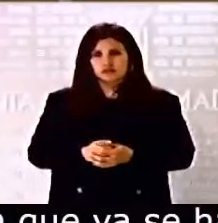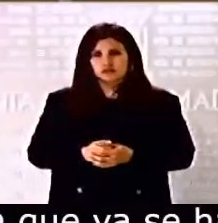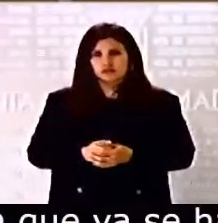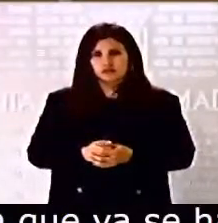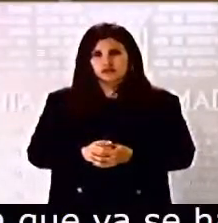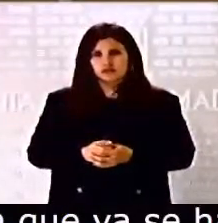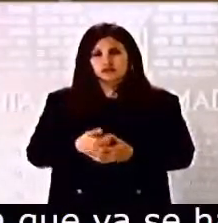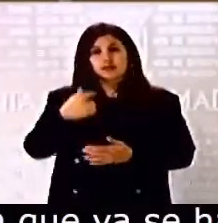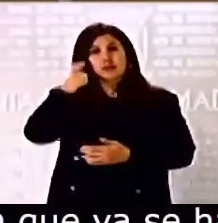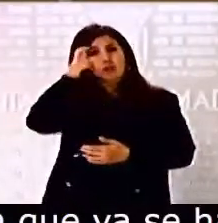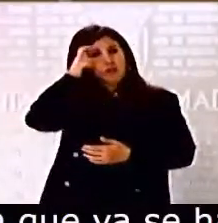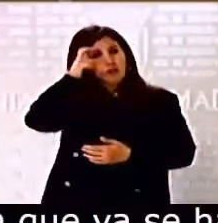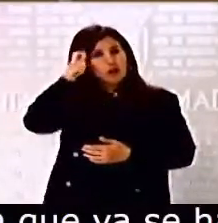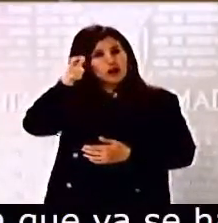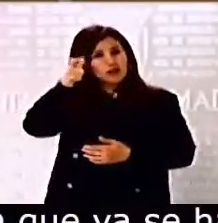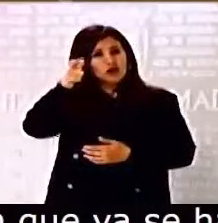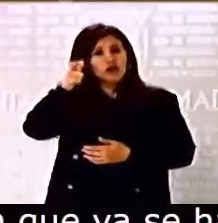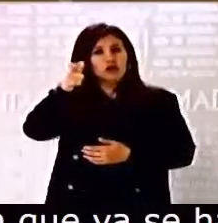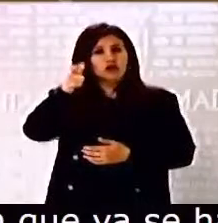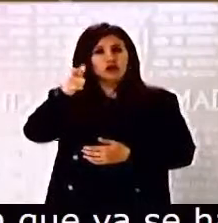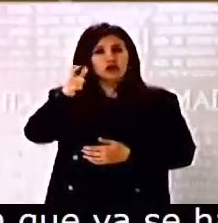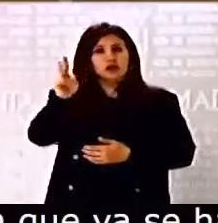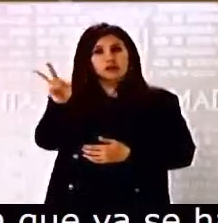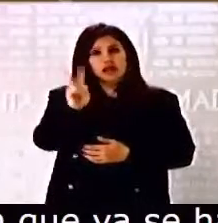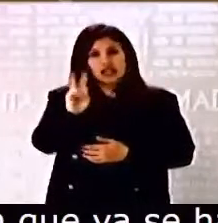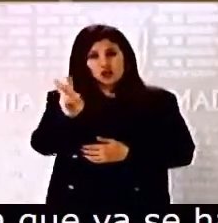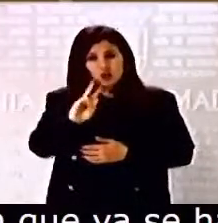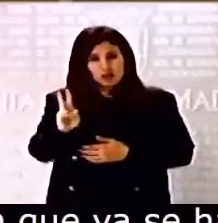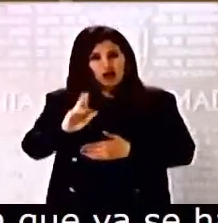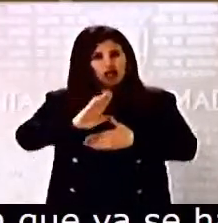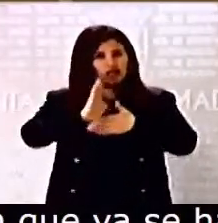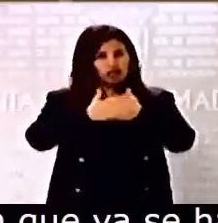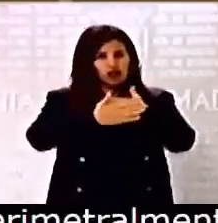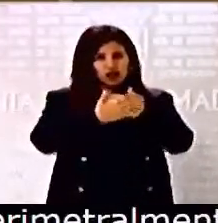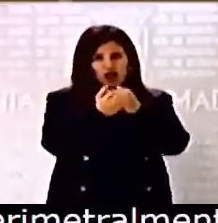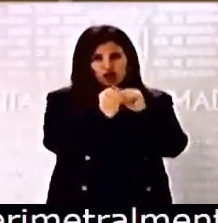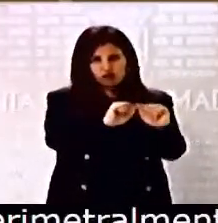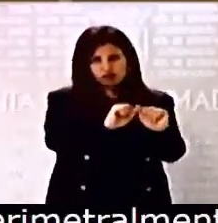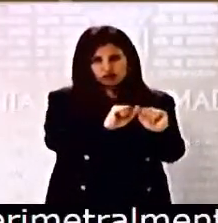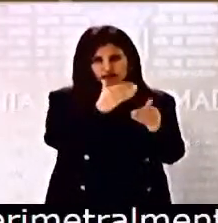el municipio de Villanueva de la Serena.